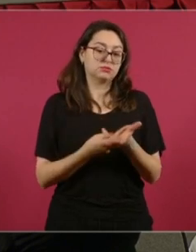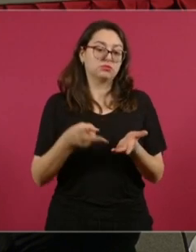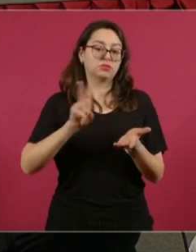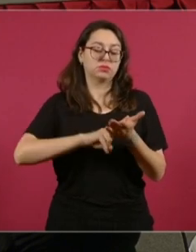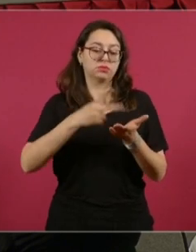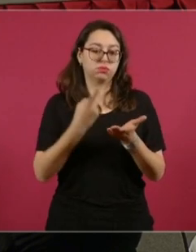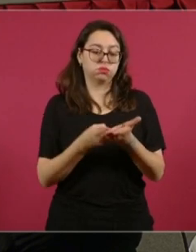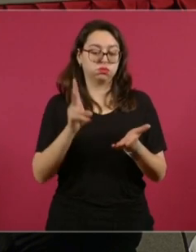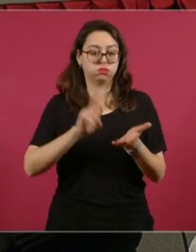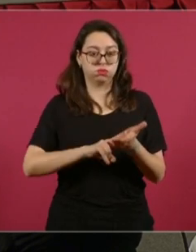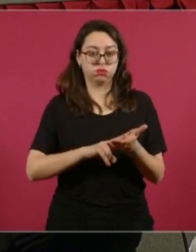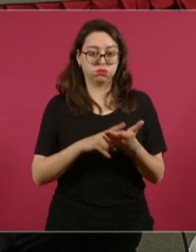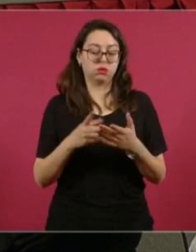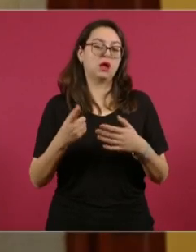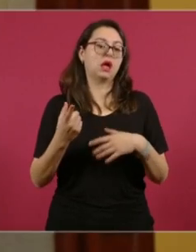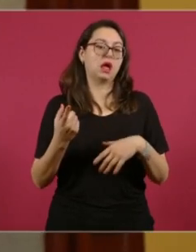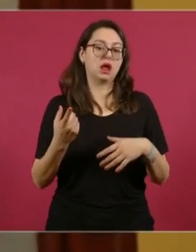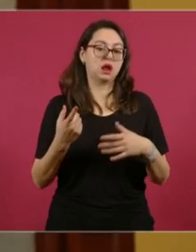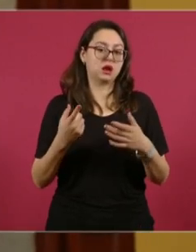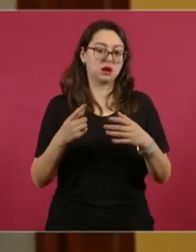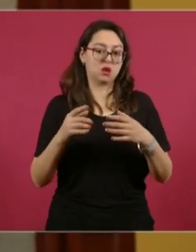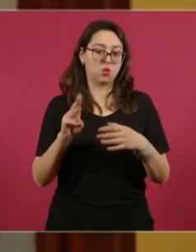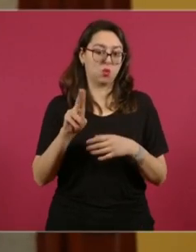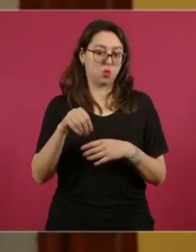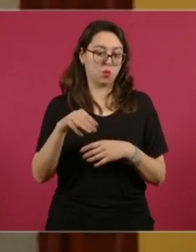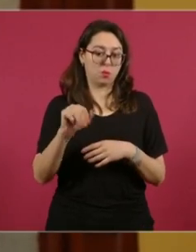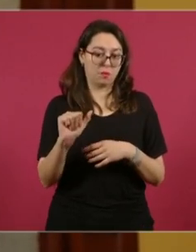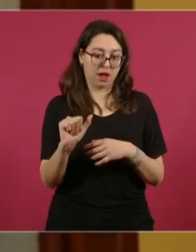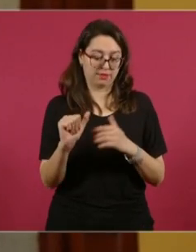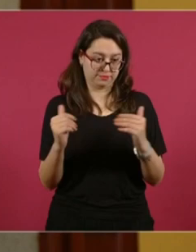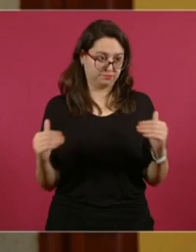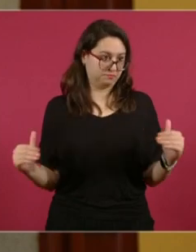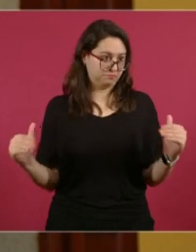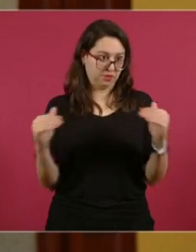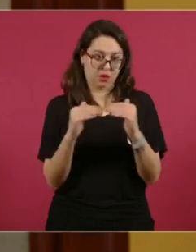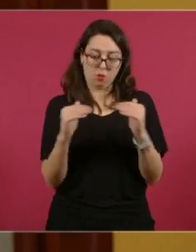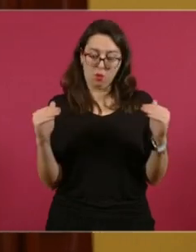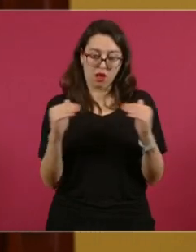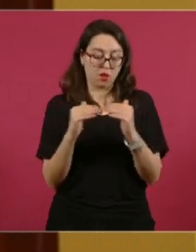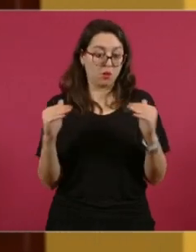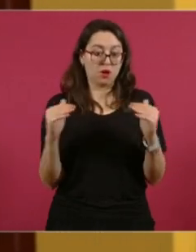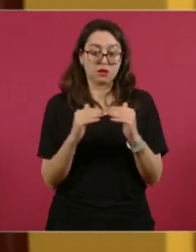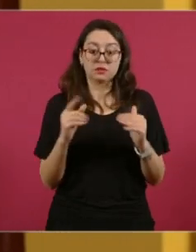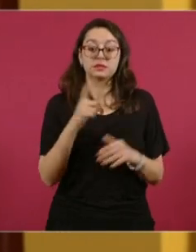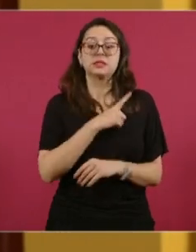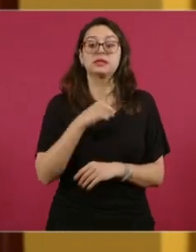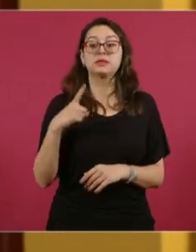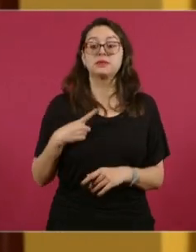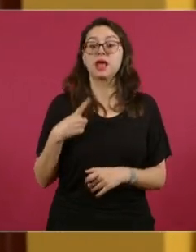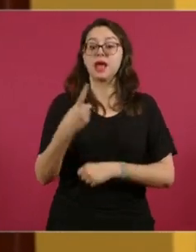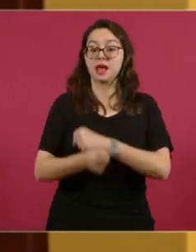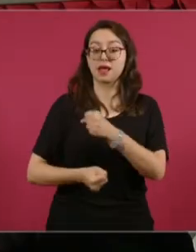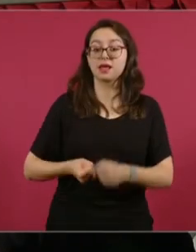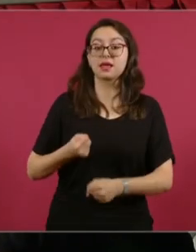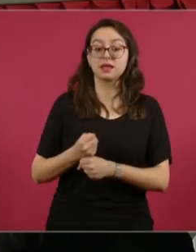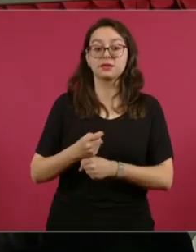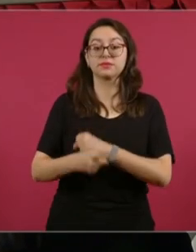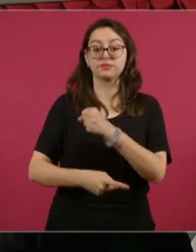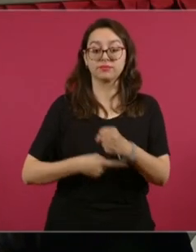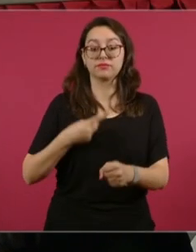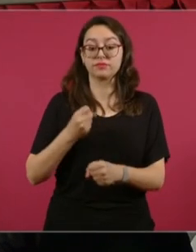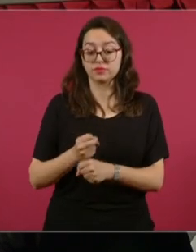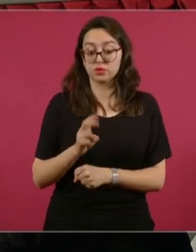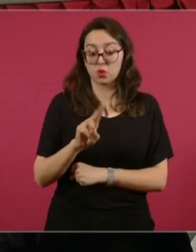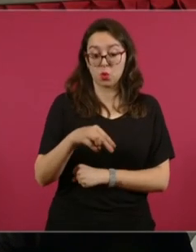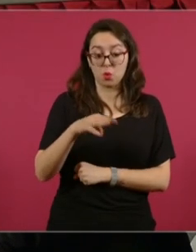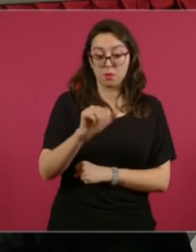la unidad de media de actualización, de la UMA. Entonces, se establece que la UMA anual por 23 veces